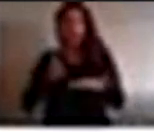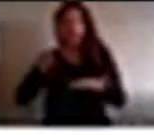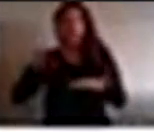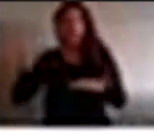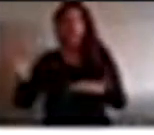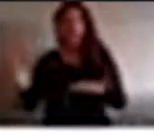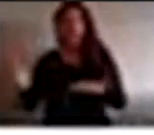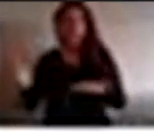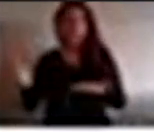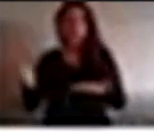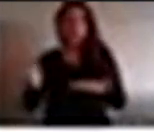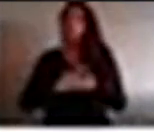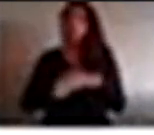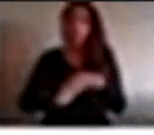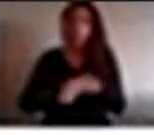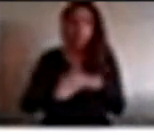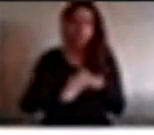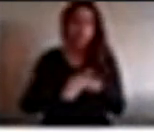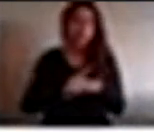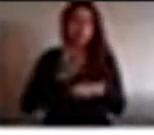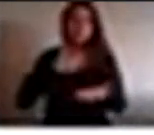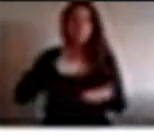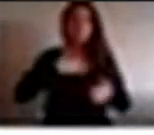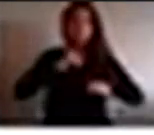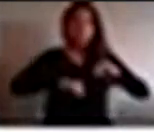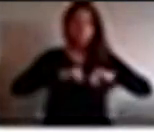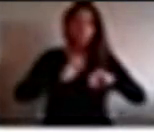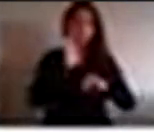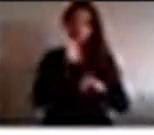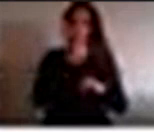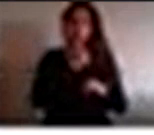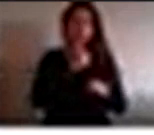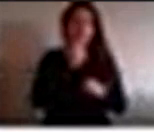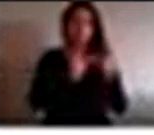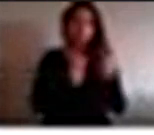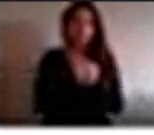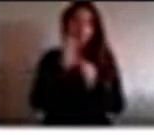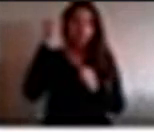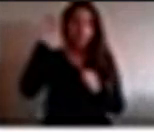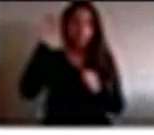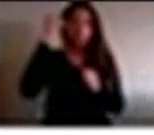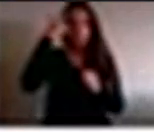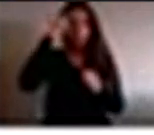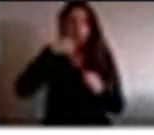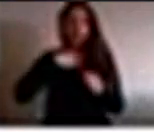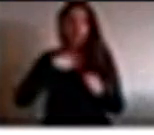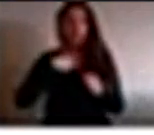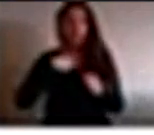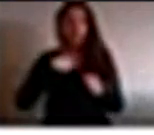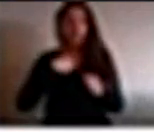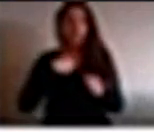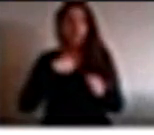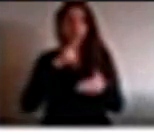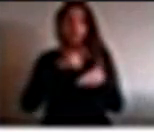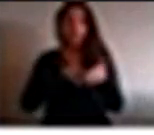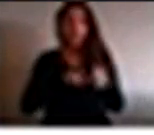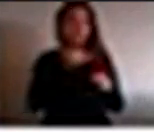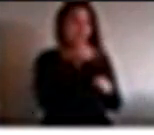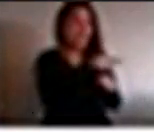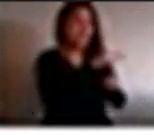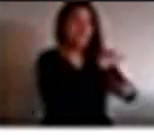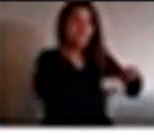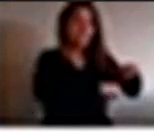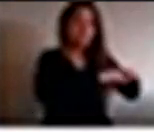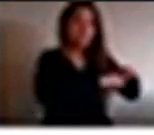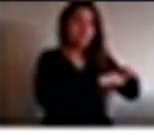con discapacidad o en su defecto, porque podían utilizarse ambas medidas, efectuar donaciones